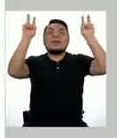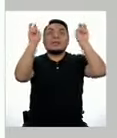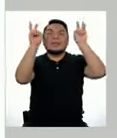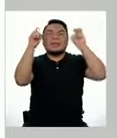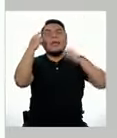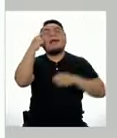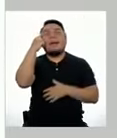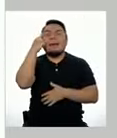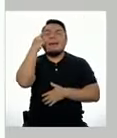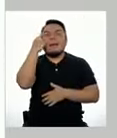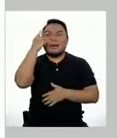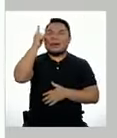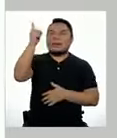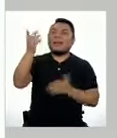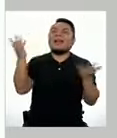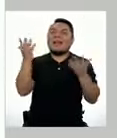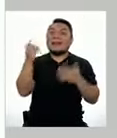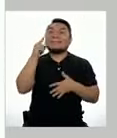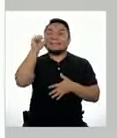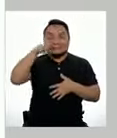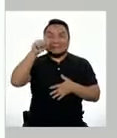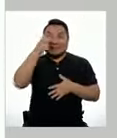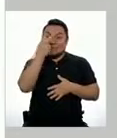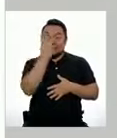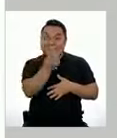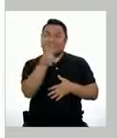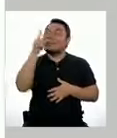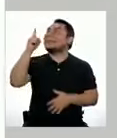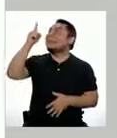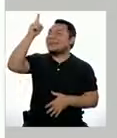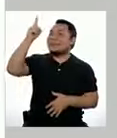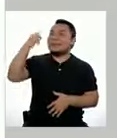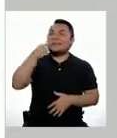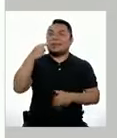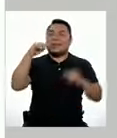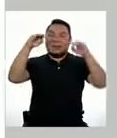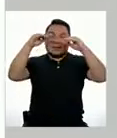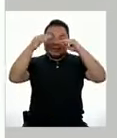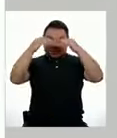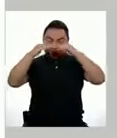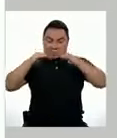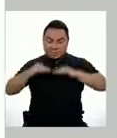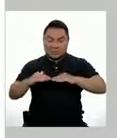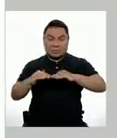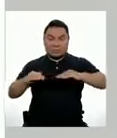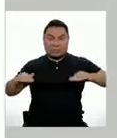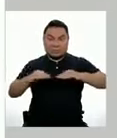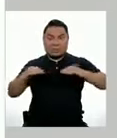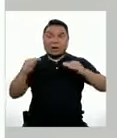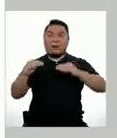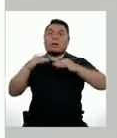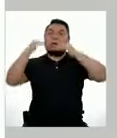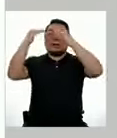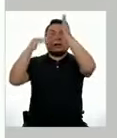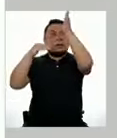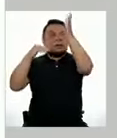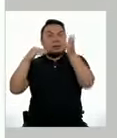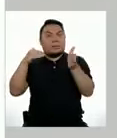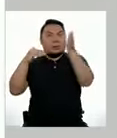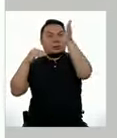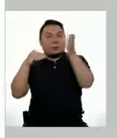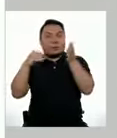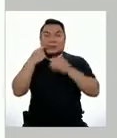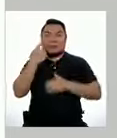dónde están? Así es. Uno está en la parte inferior y otro al lado izquierdo.